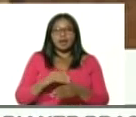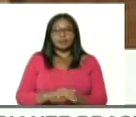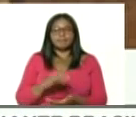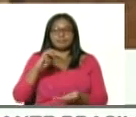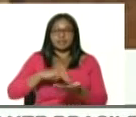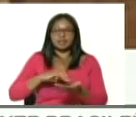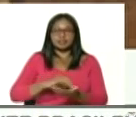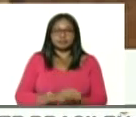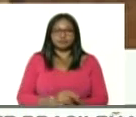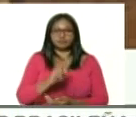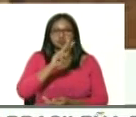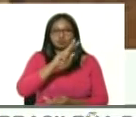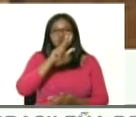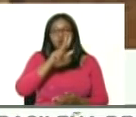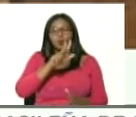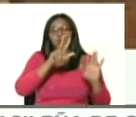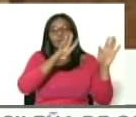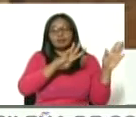298 en Zulia,